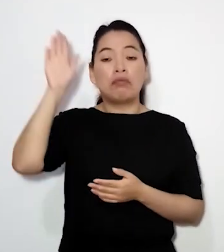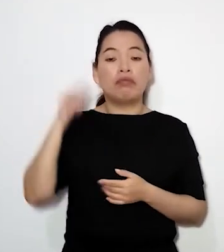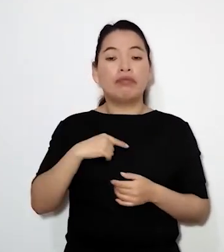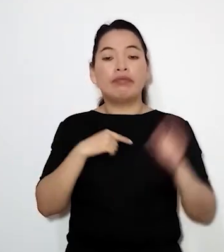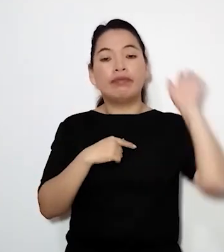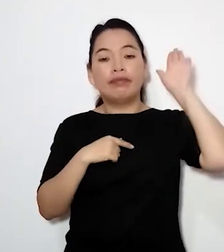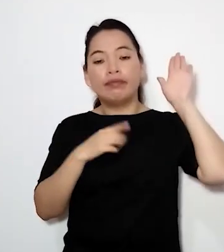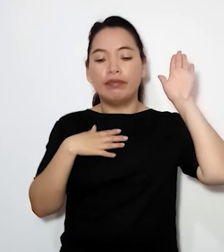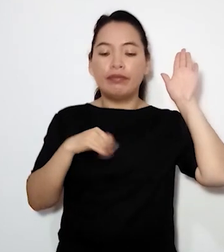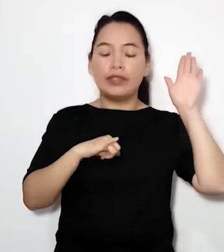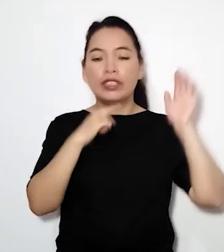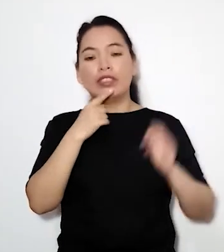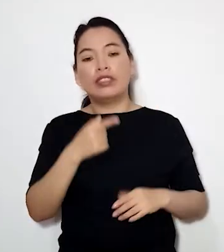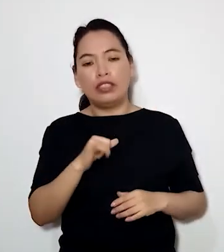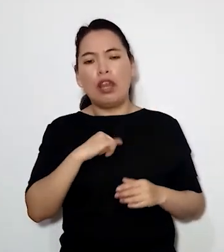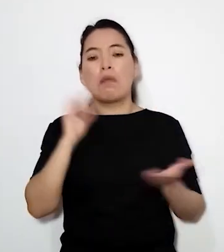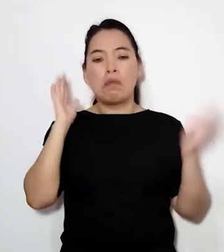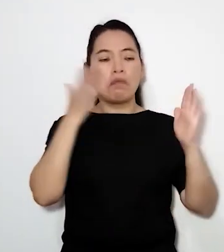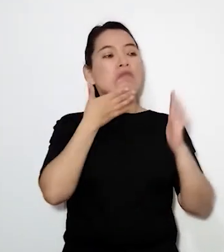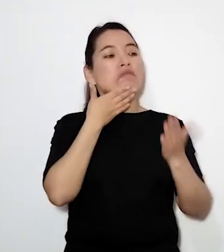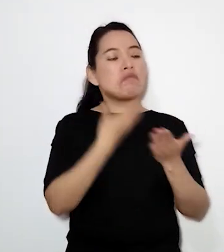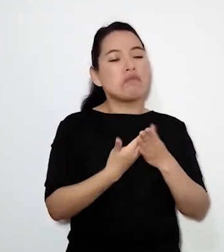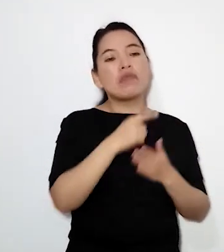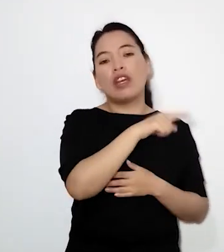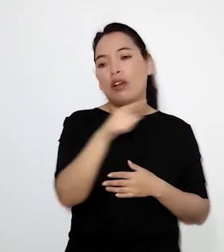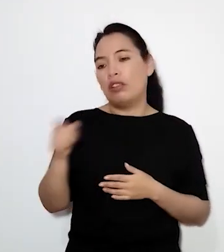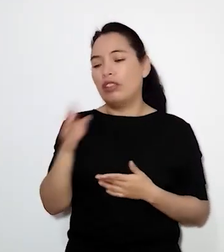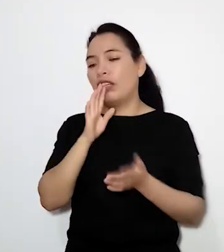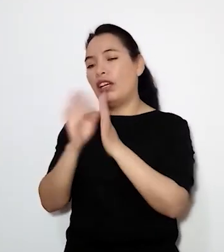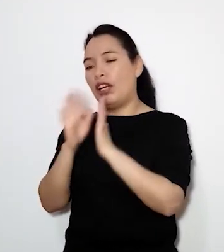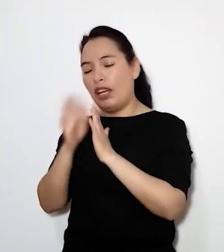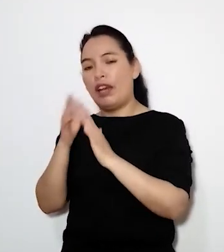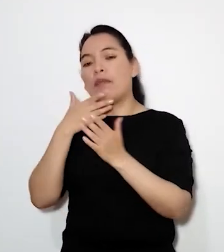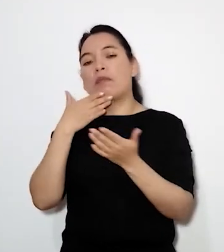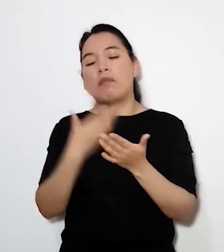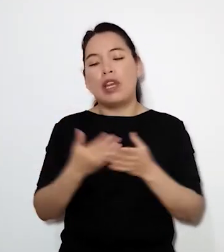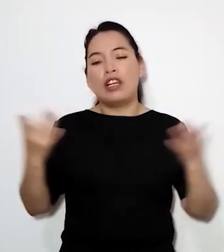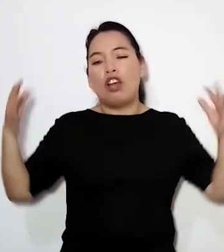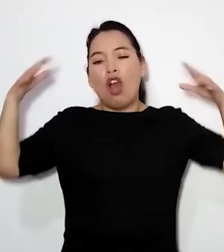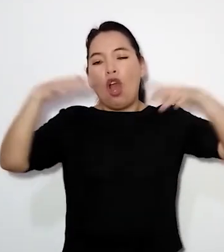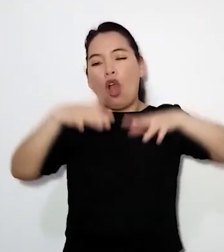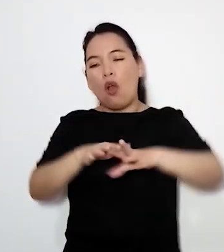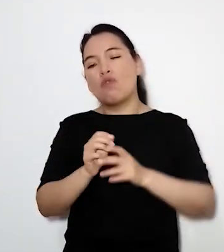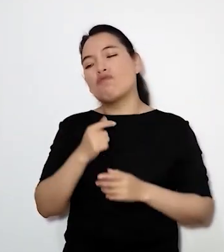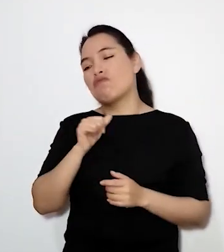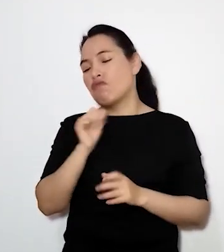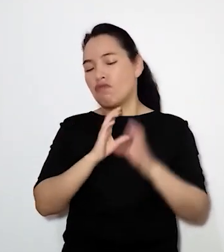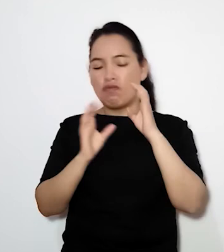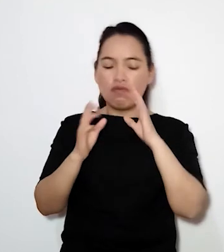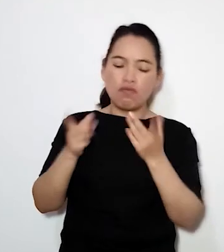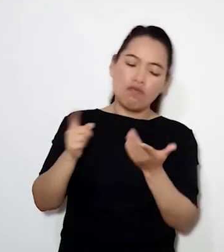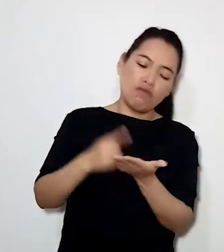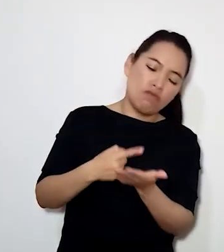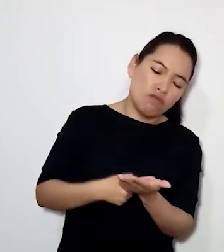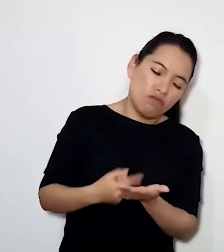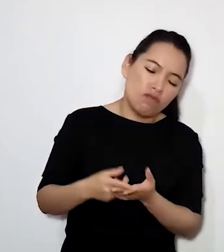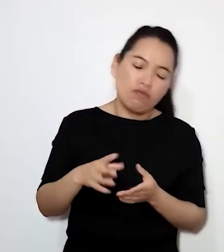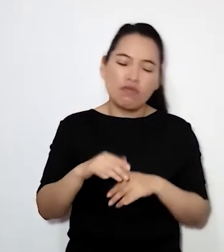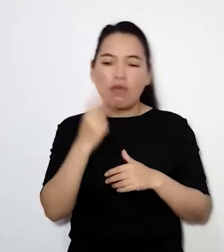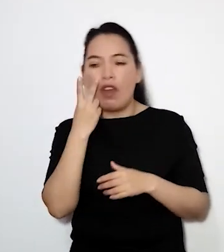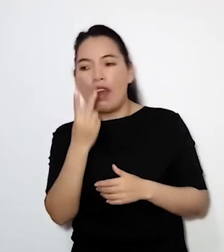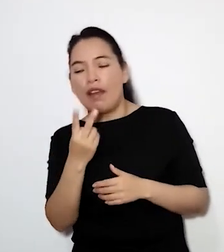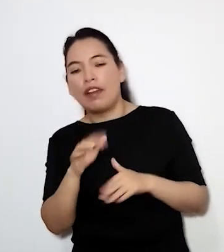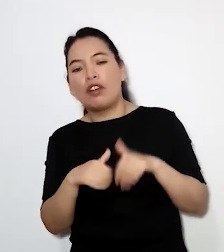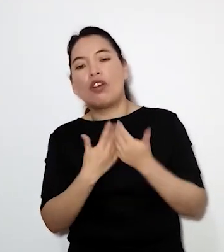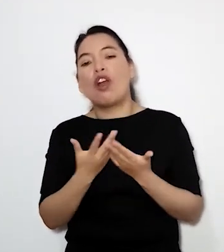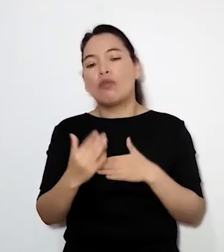bien que ustedes hablen, que tengan congresos, que se reúnan para ver cómo es más factible todo este proceso, pero